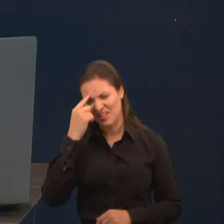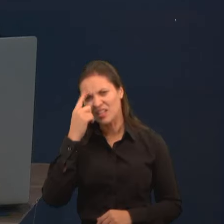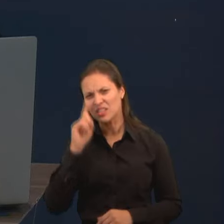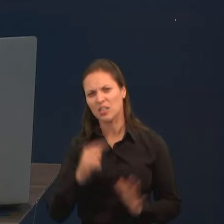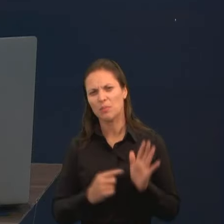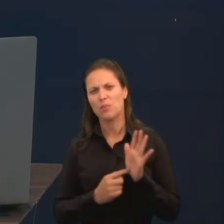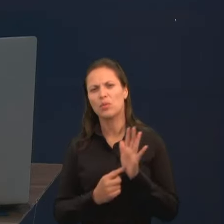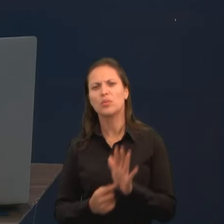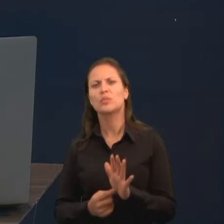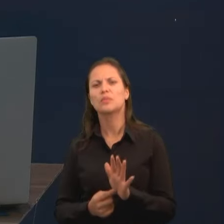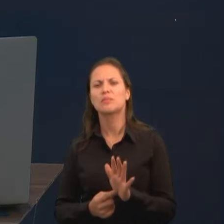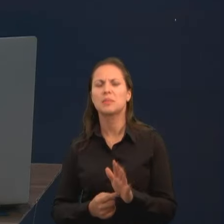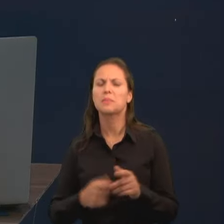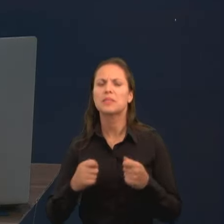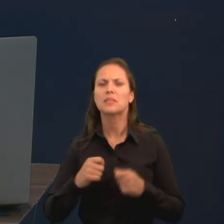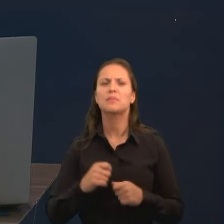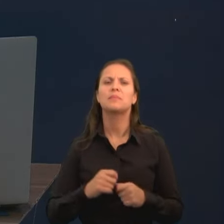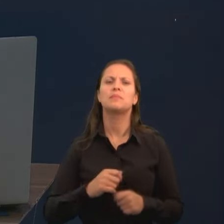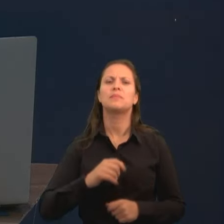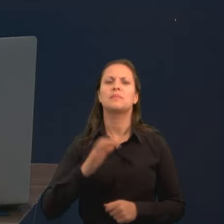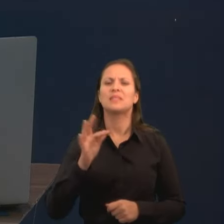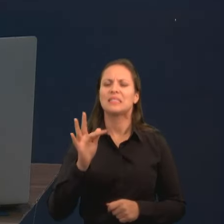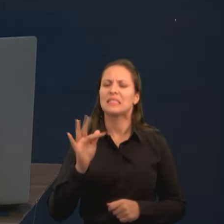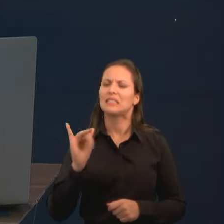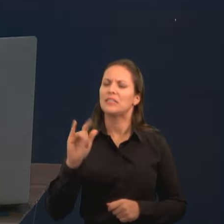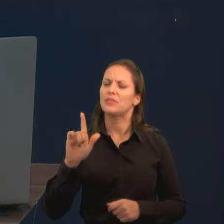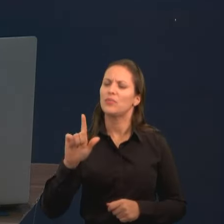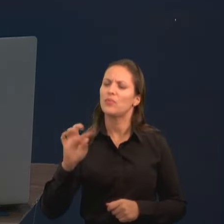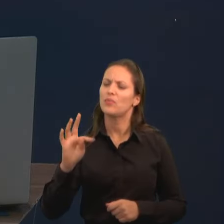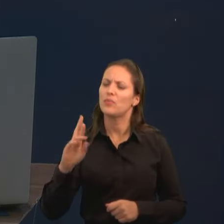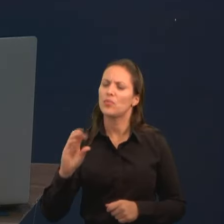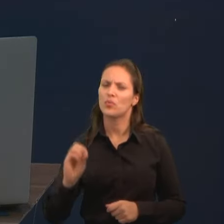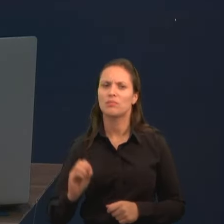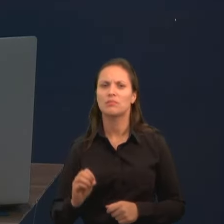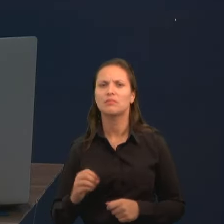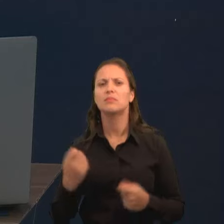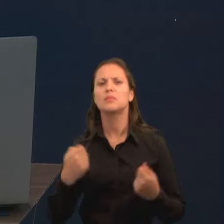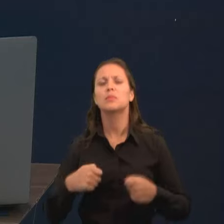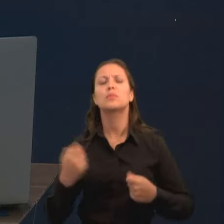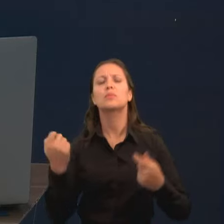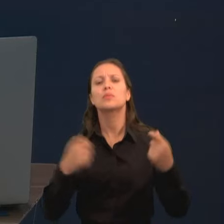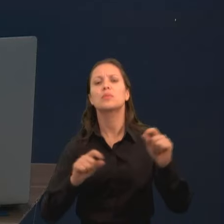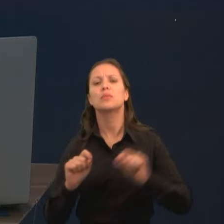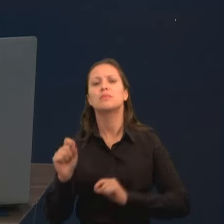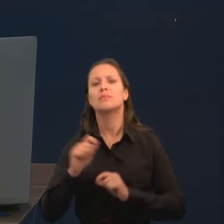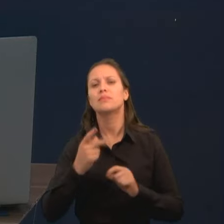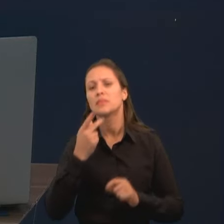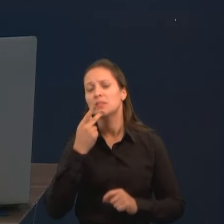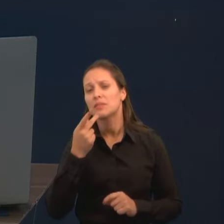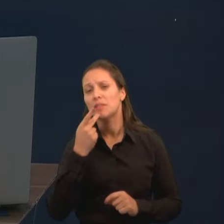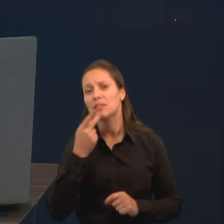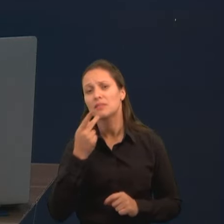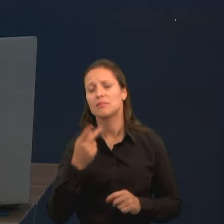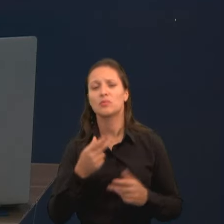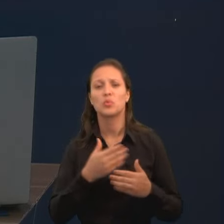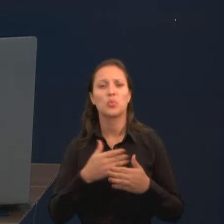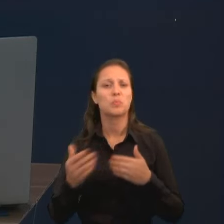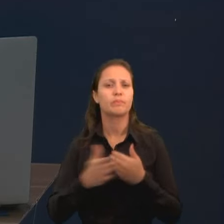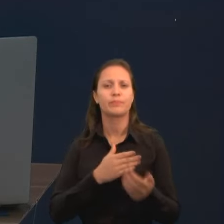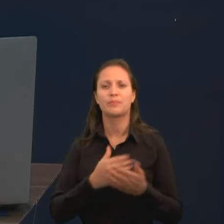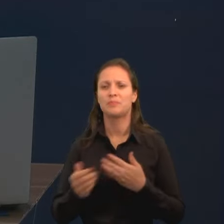habíamos decretado el fin de los filtros, vemos que en este momento histórico se pasó